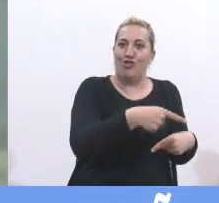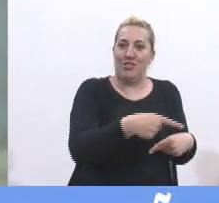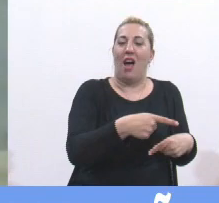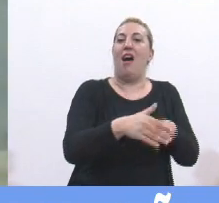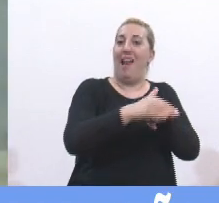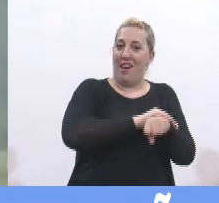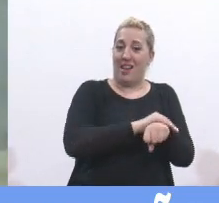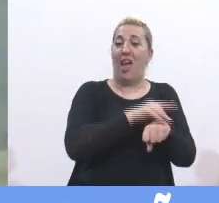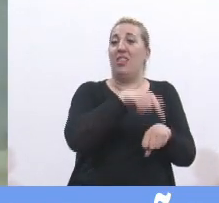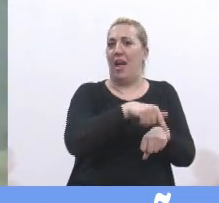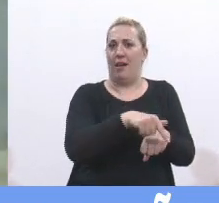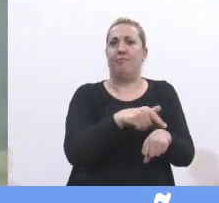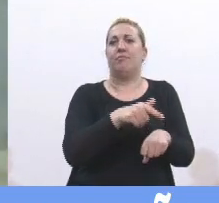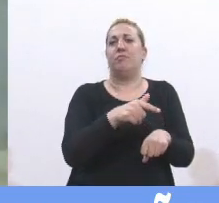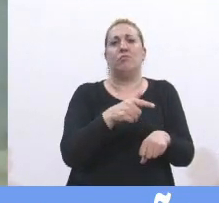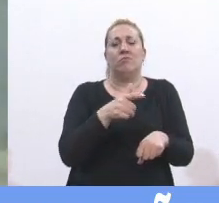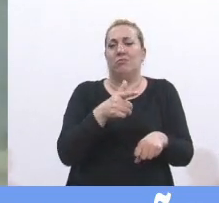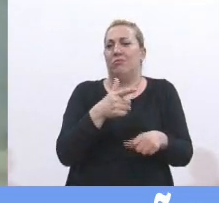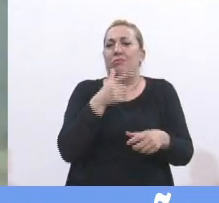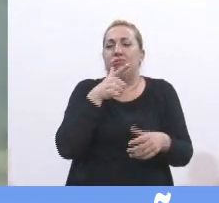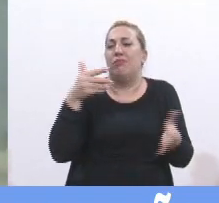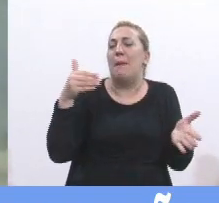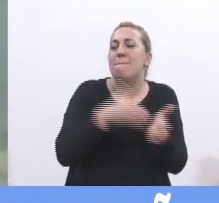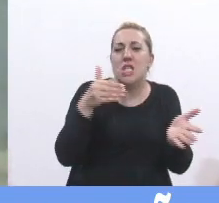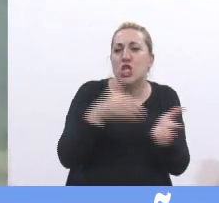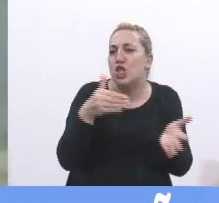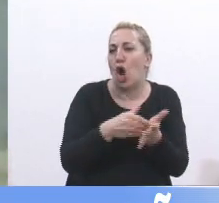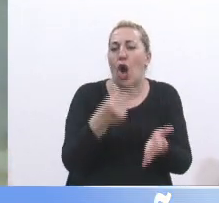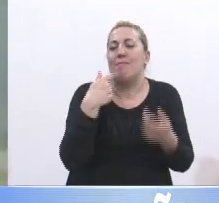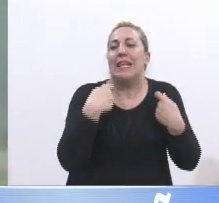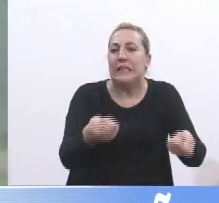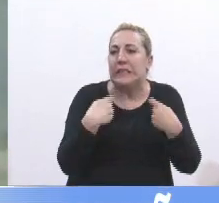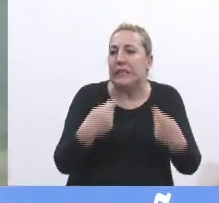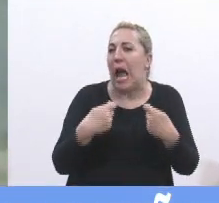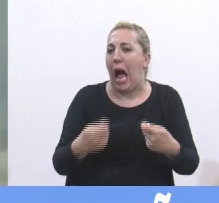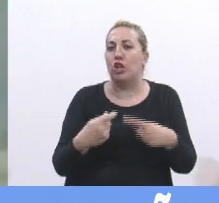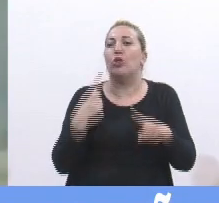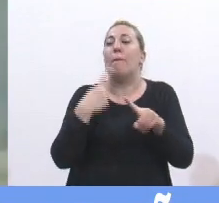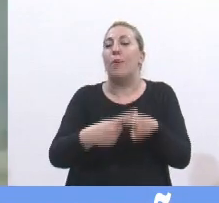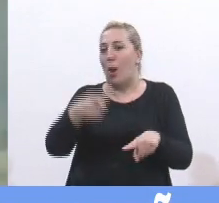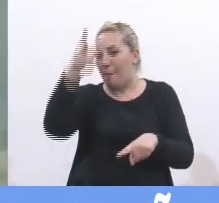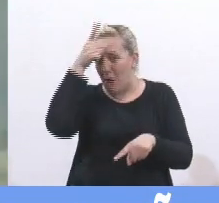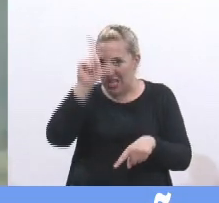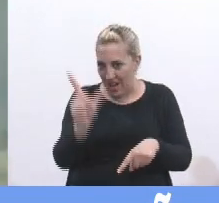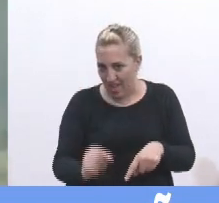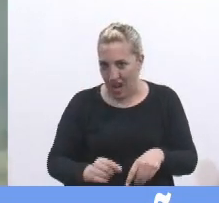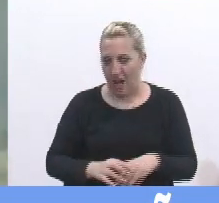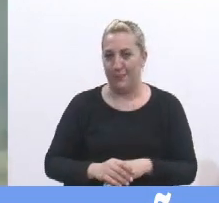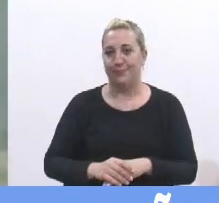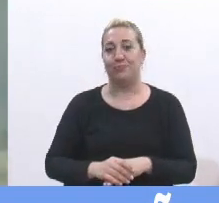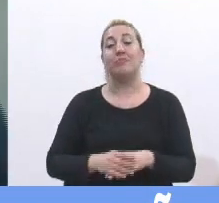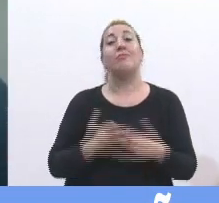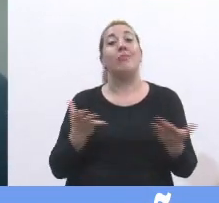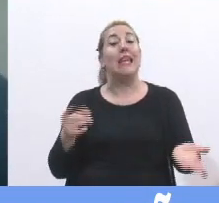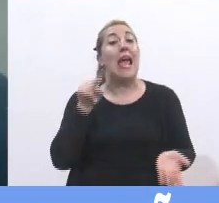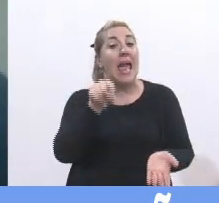superaron en varios miles de millones los costos del traspaso de esa Policía Federal. Y